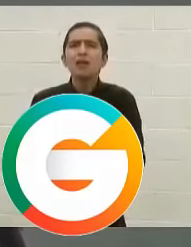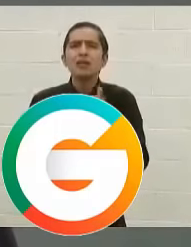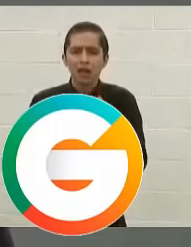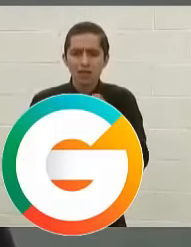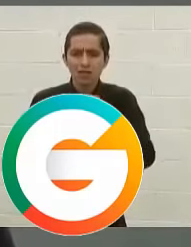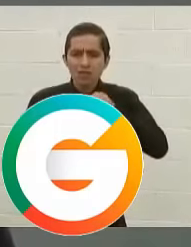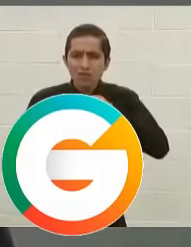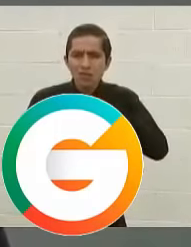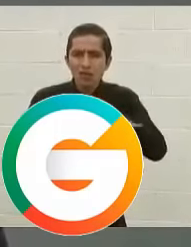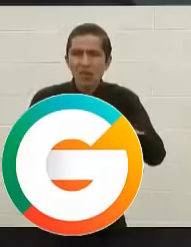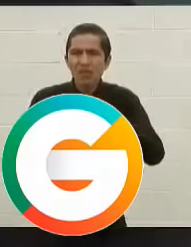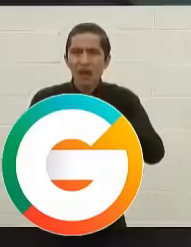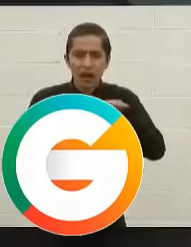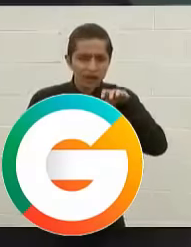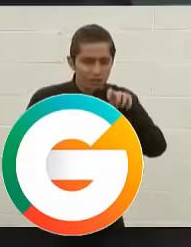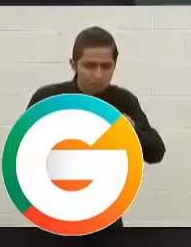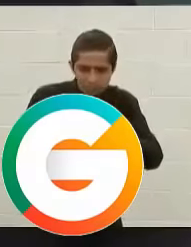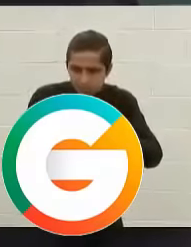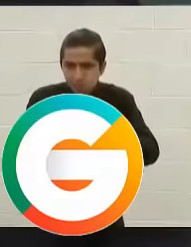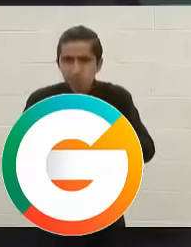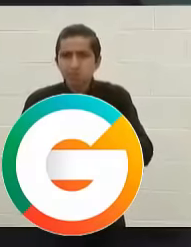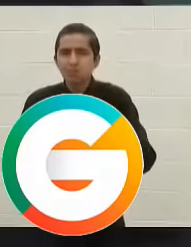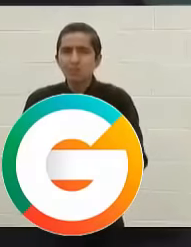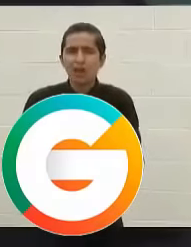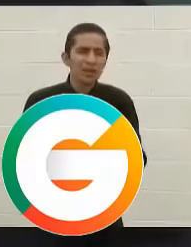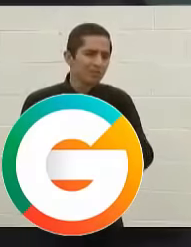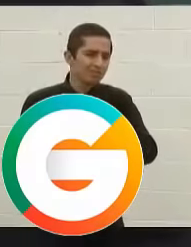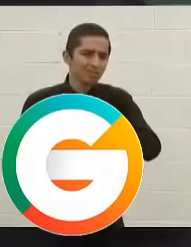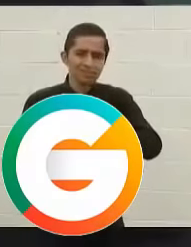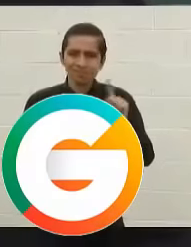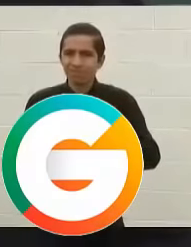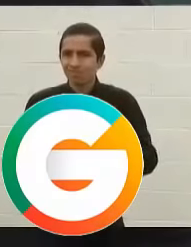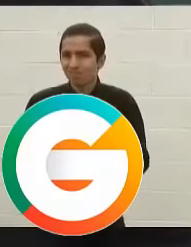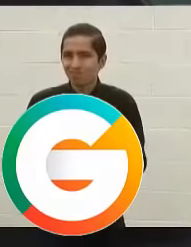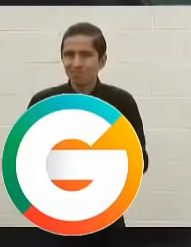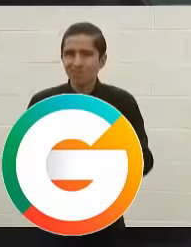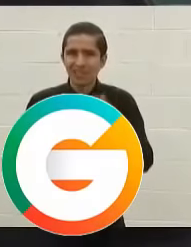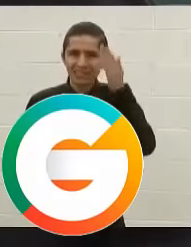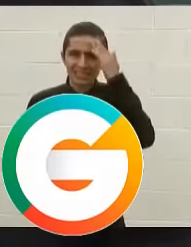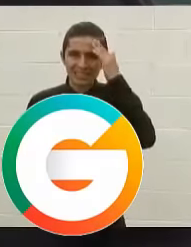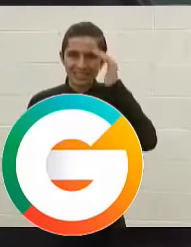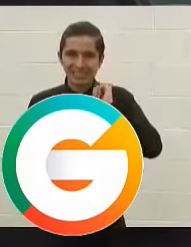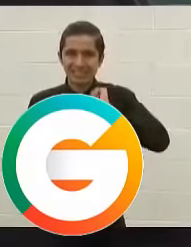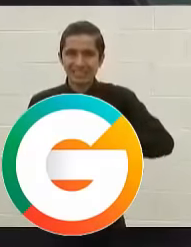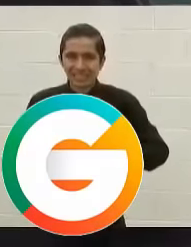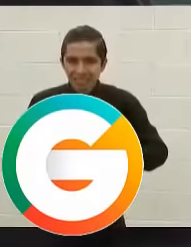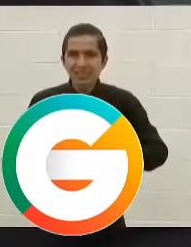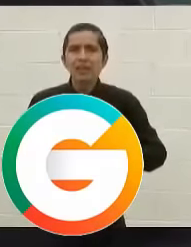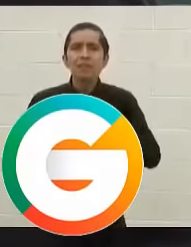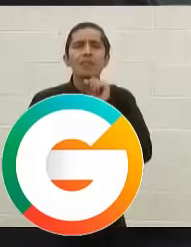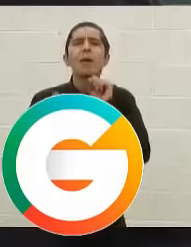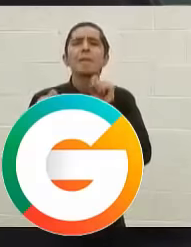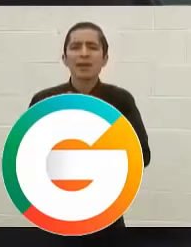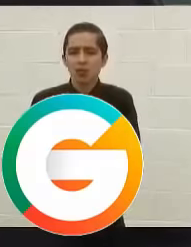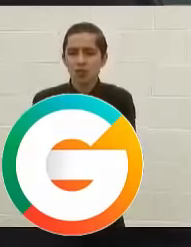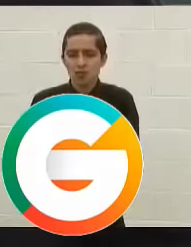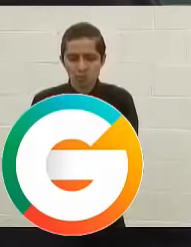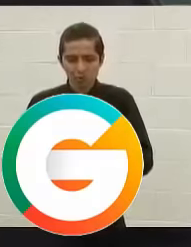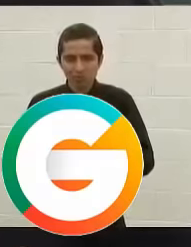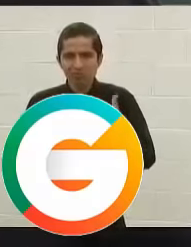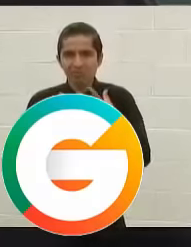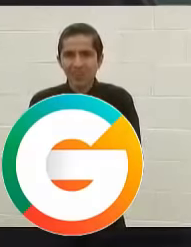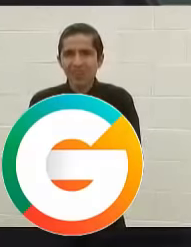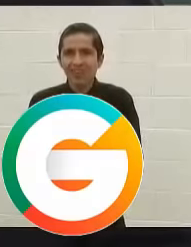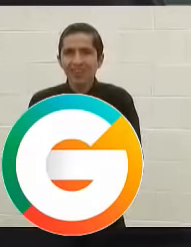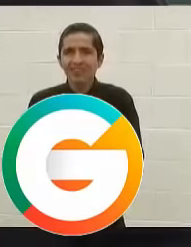informado de la detención de diversos líderes e integrantes de